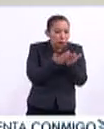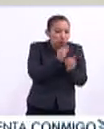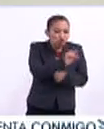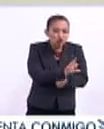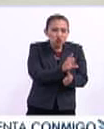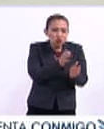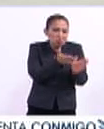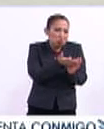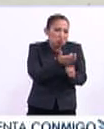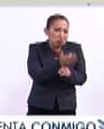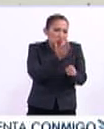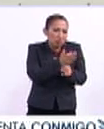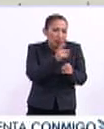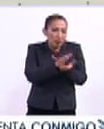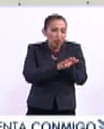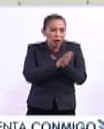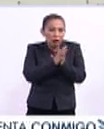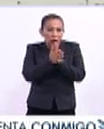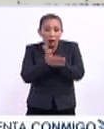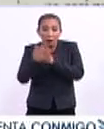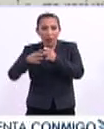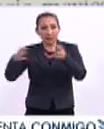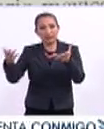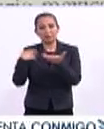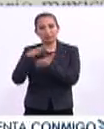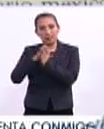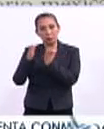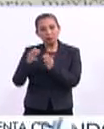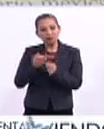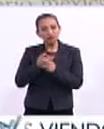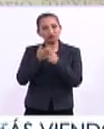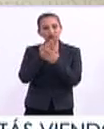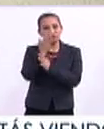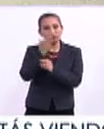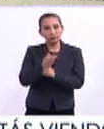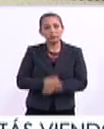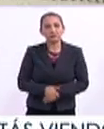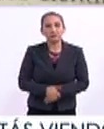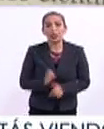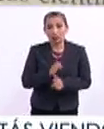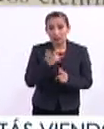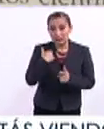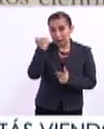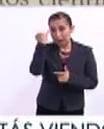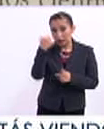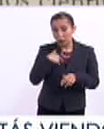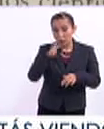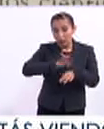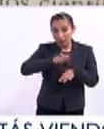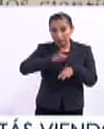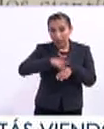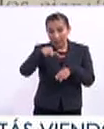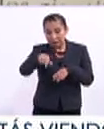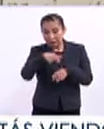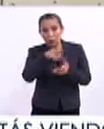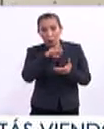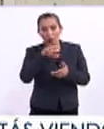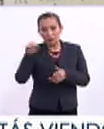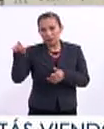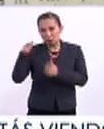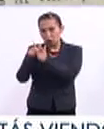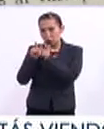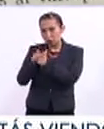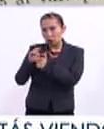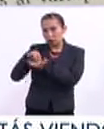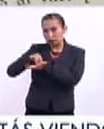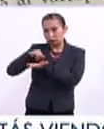y medio, que puede haber pasado desapercibida a algo un poco más grande. Entonces la idea es seguir, digamos, apostando por el sello editorial.